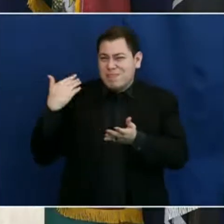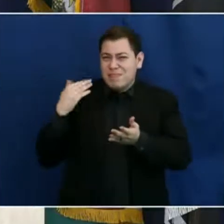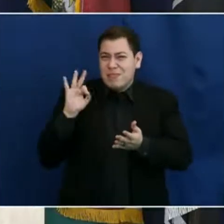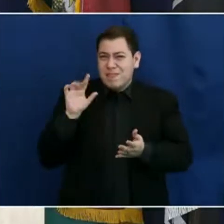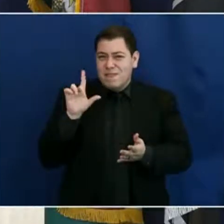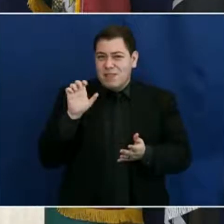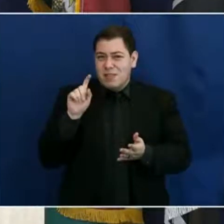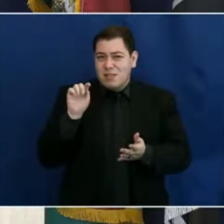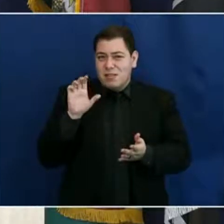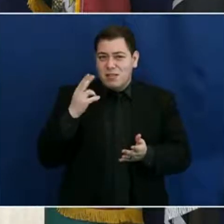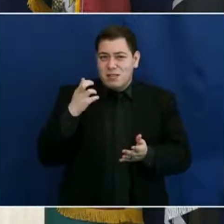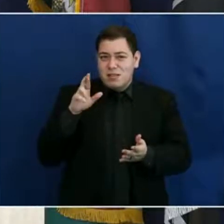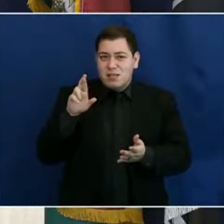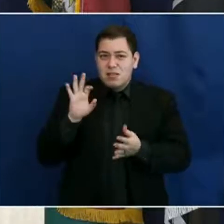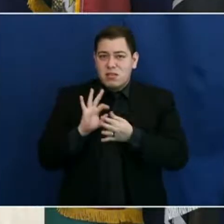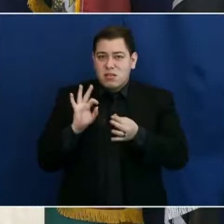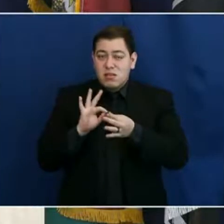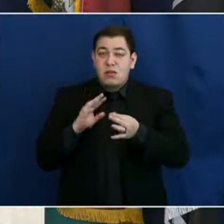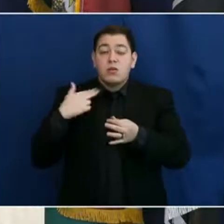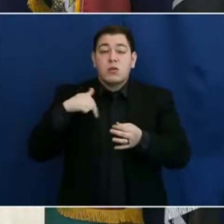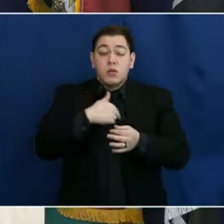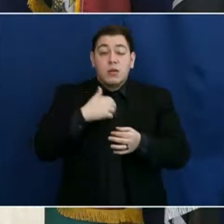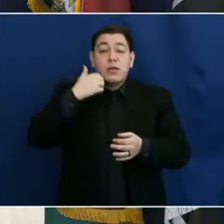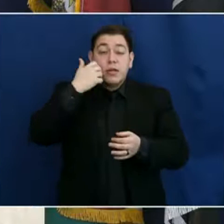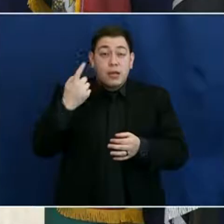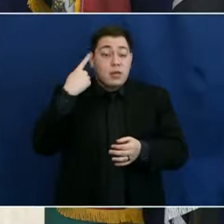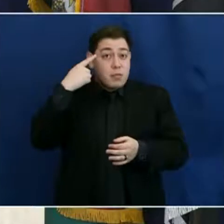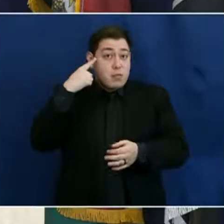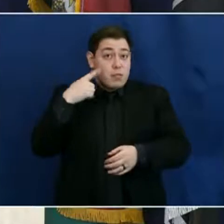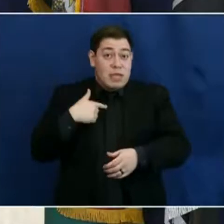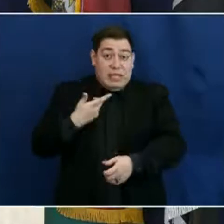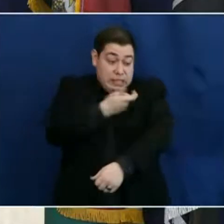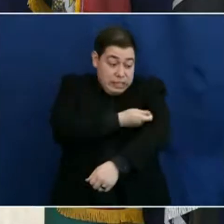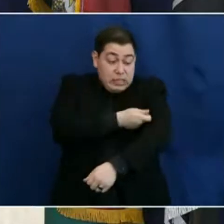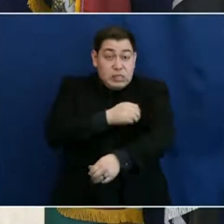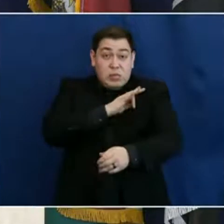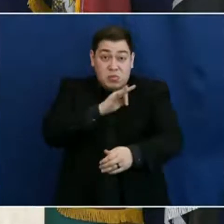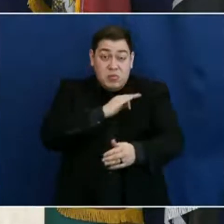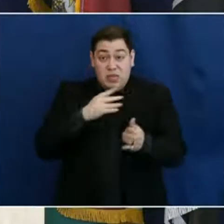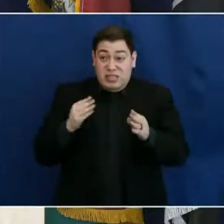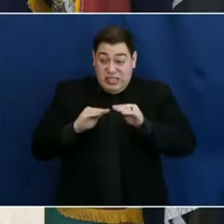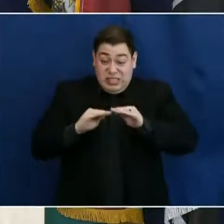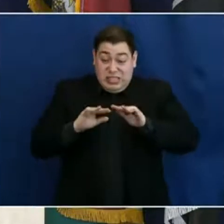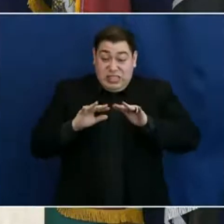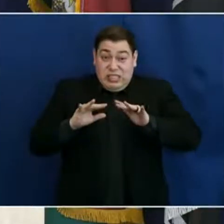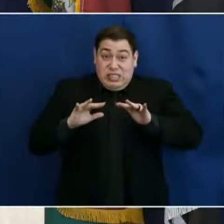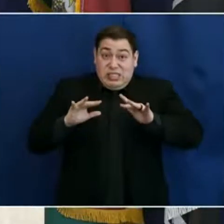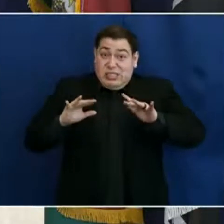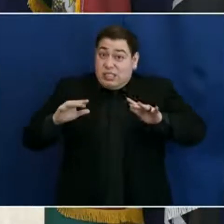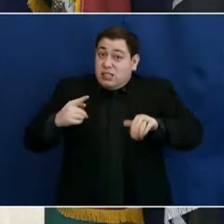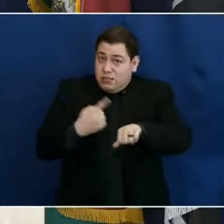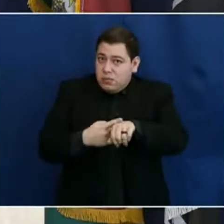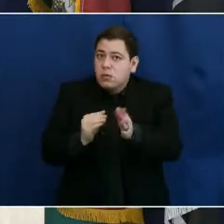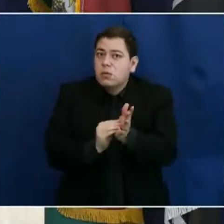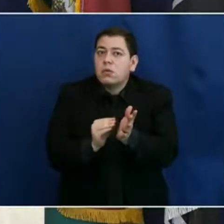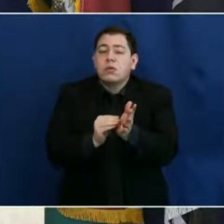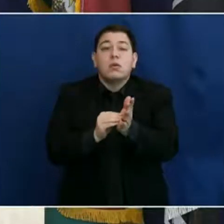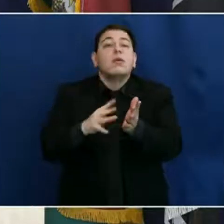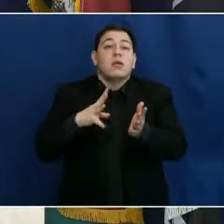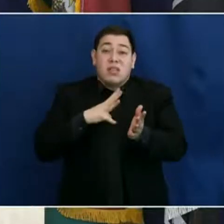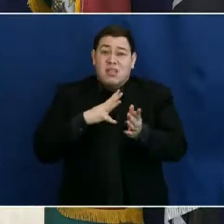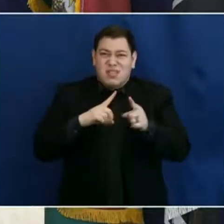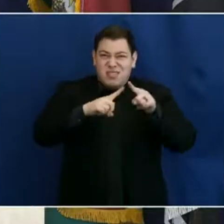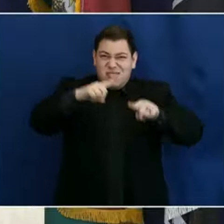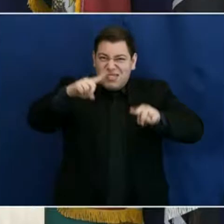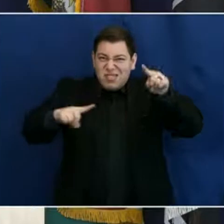hacia la recuperación de esta pandemia. Aunque el virus todavía sigue activo en nuestras comunidades y hay